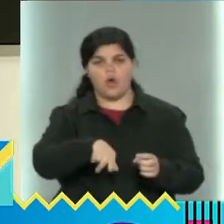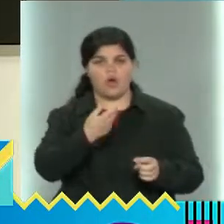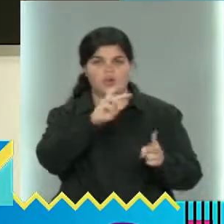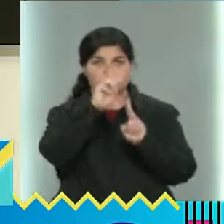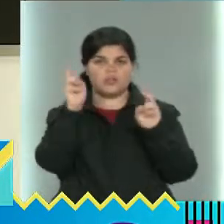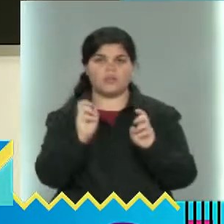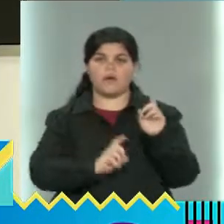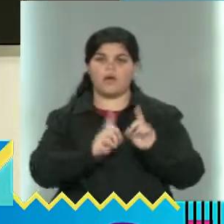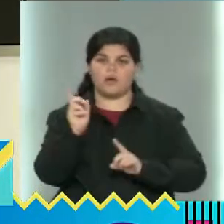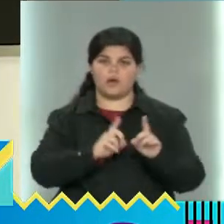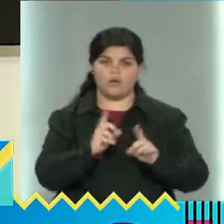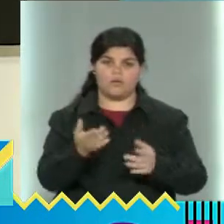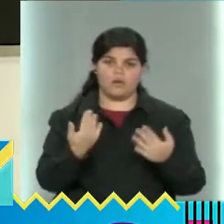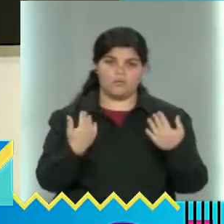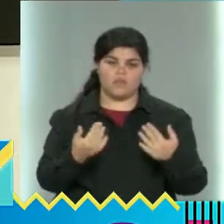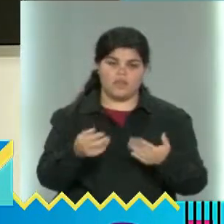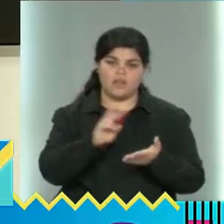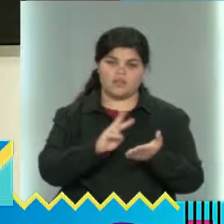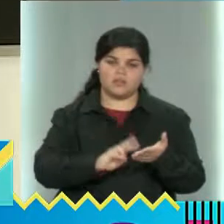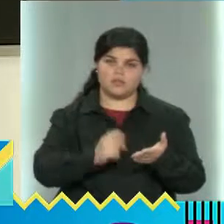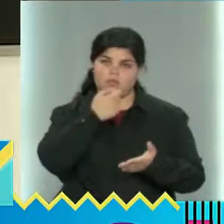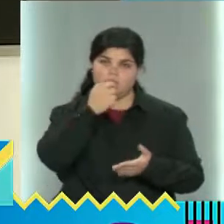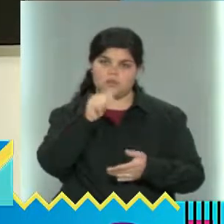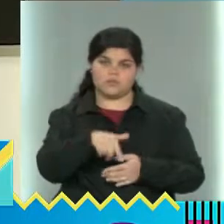puedan ver hoy en la literatura mendocina?